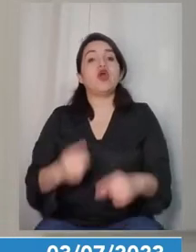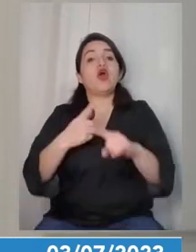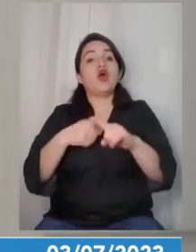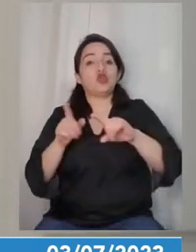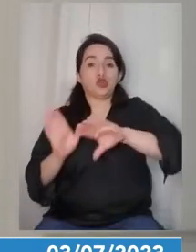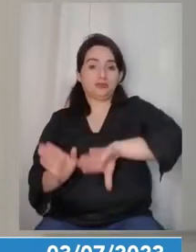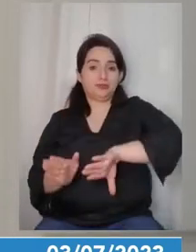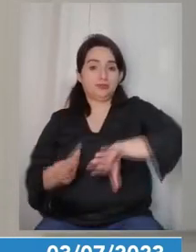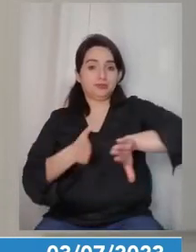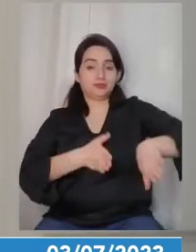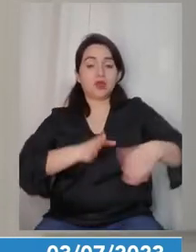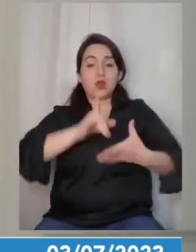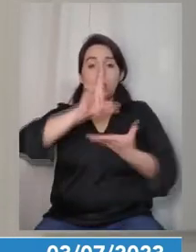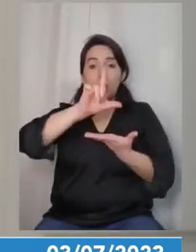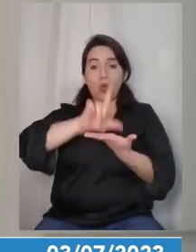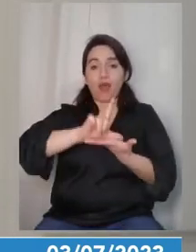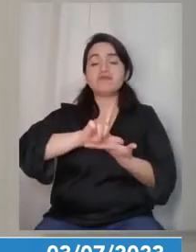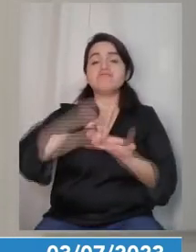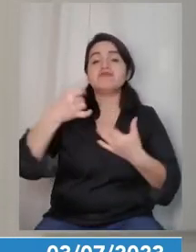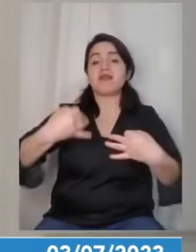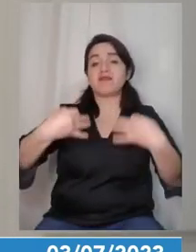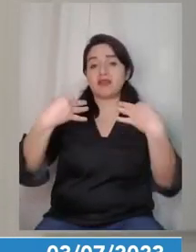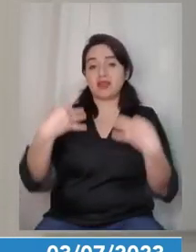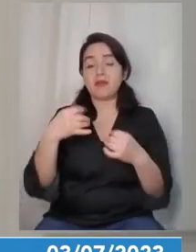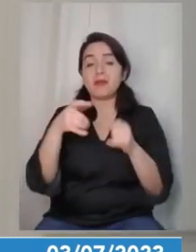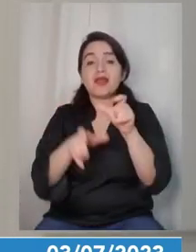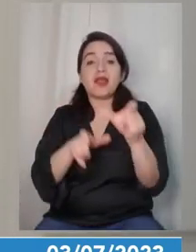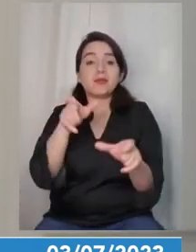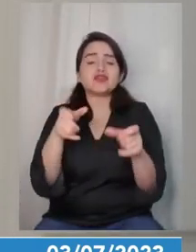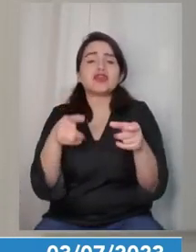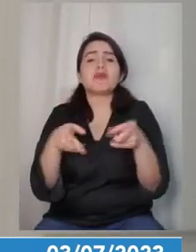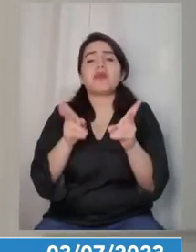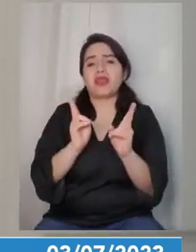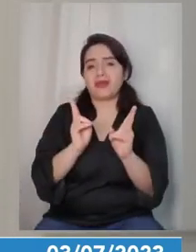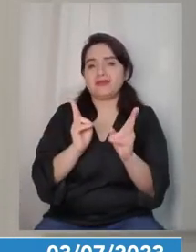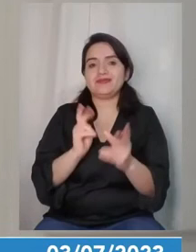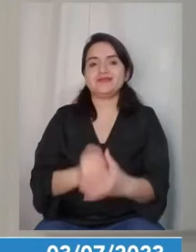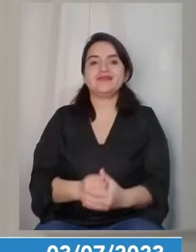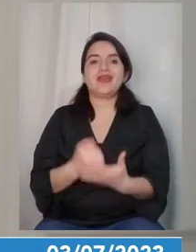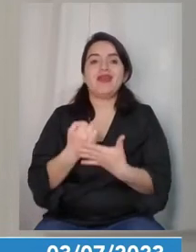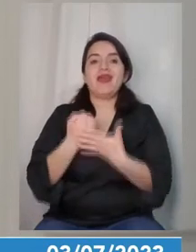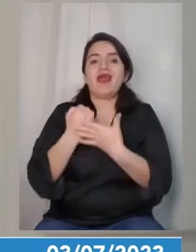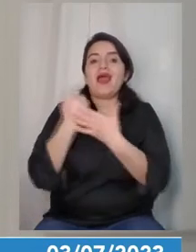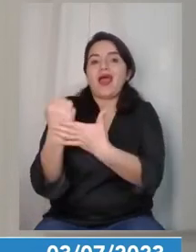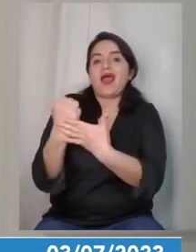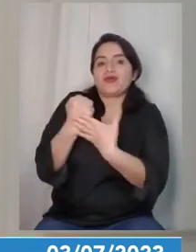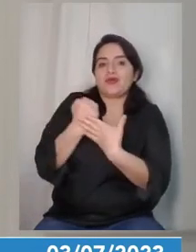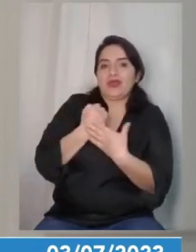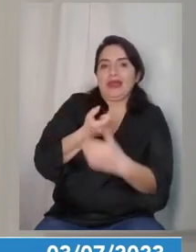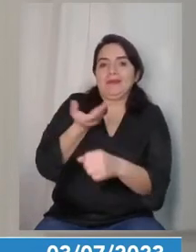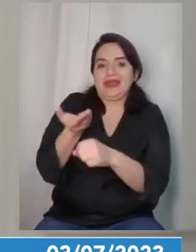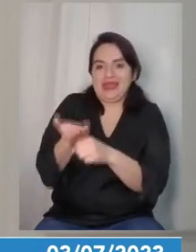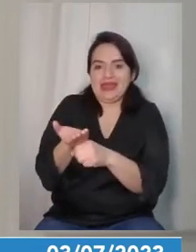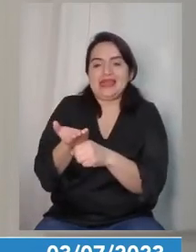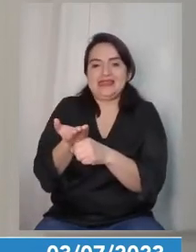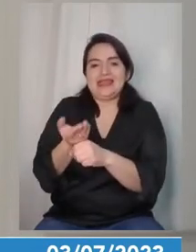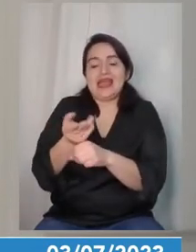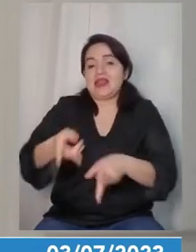donde efectivamente la gente pueda ir a pedir ayuda para poder ejercer sus derechos y tener, ¿no es cierto?,